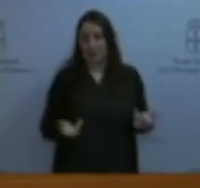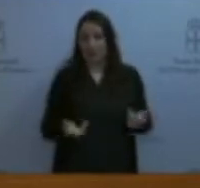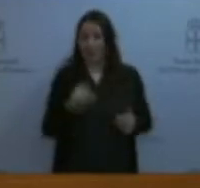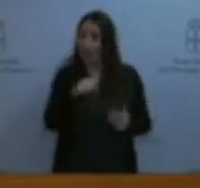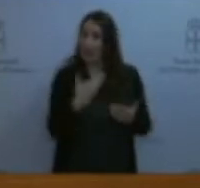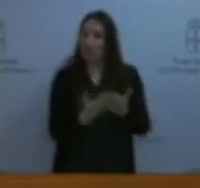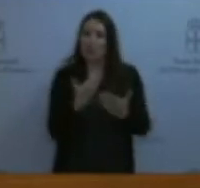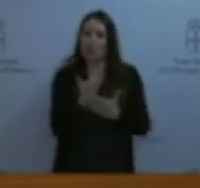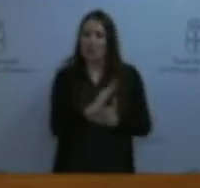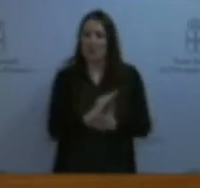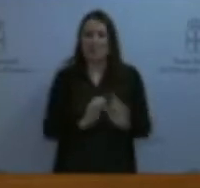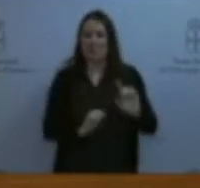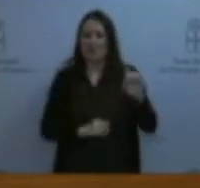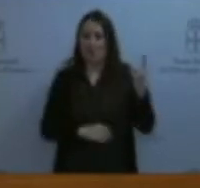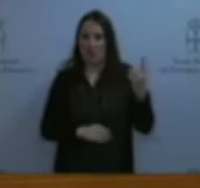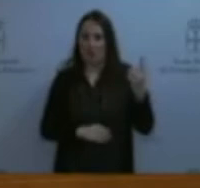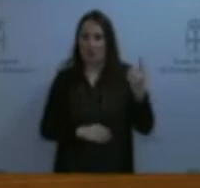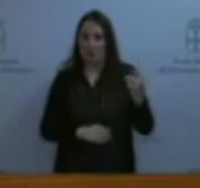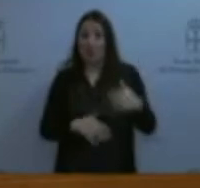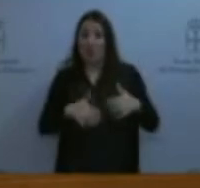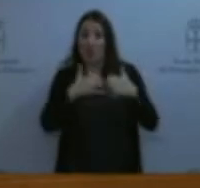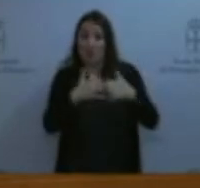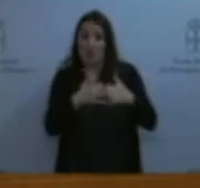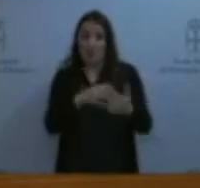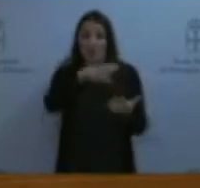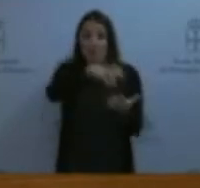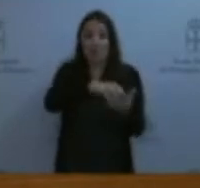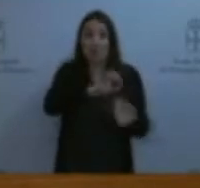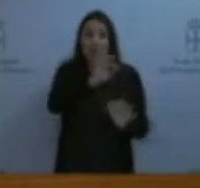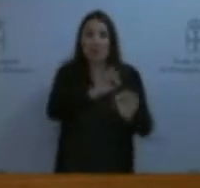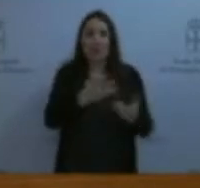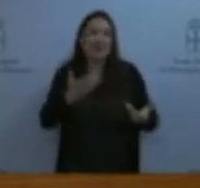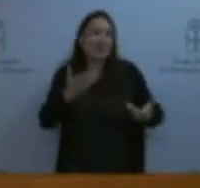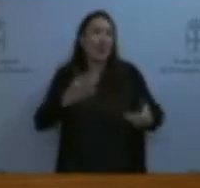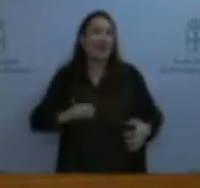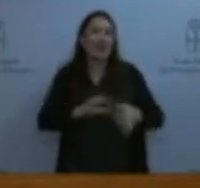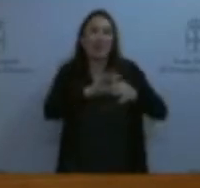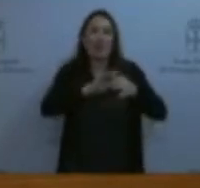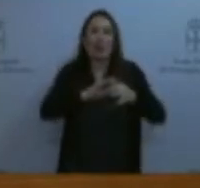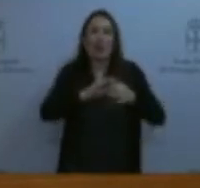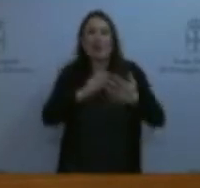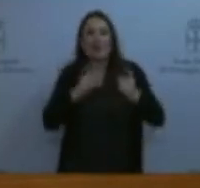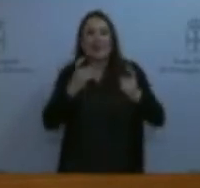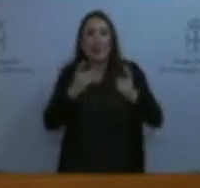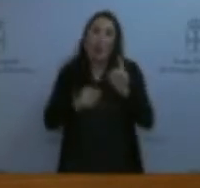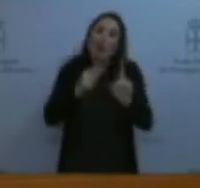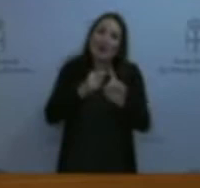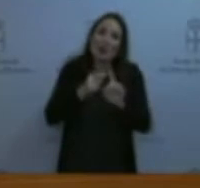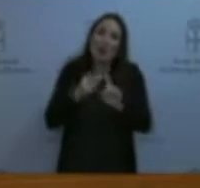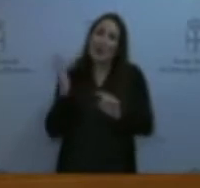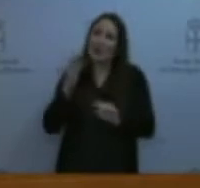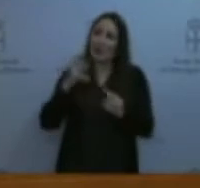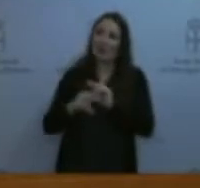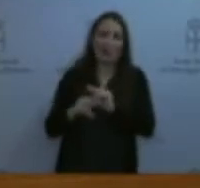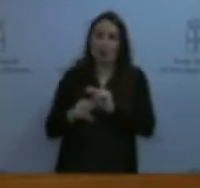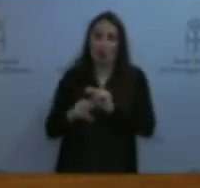propuesta. Ubicar estos medidores no de acuerdo a criterios que nos eviten sanciones, sino de acuerdo a criterios que den